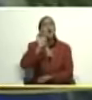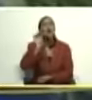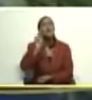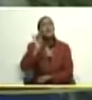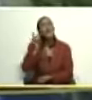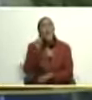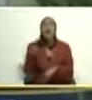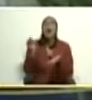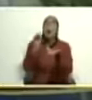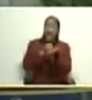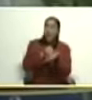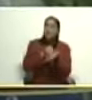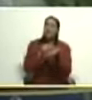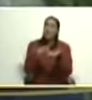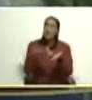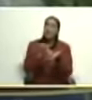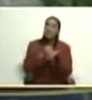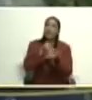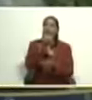volveré.